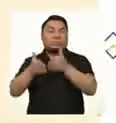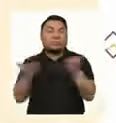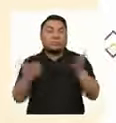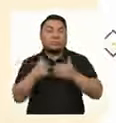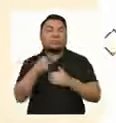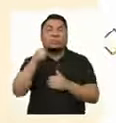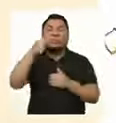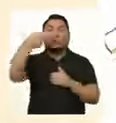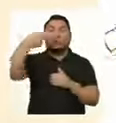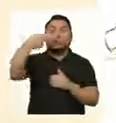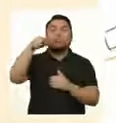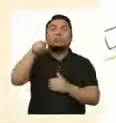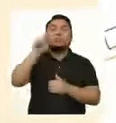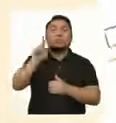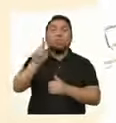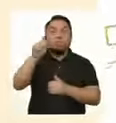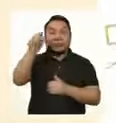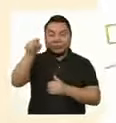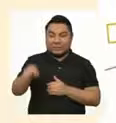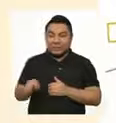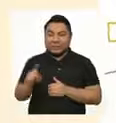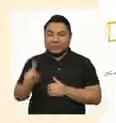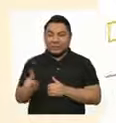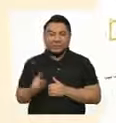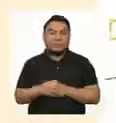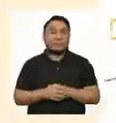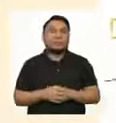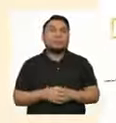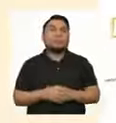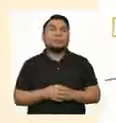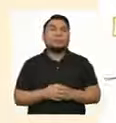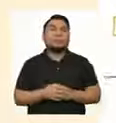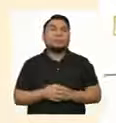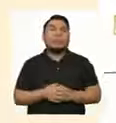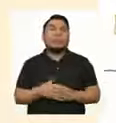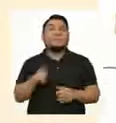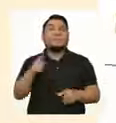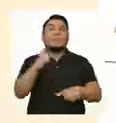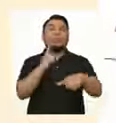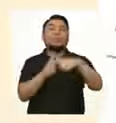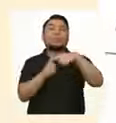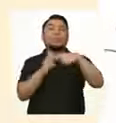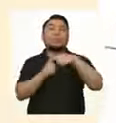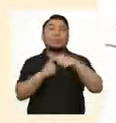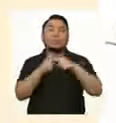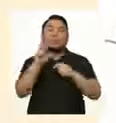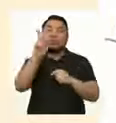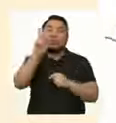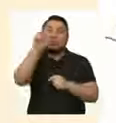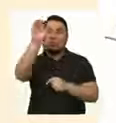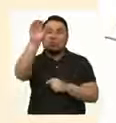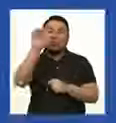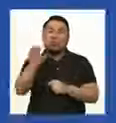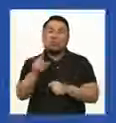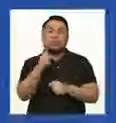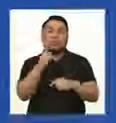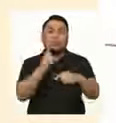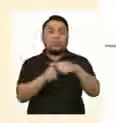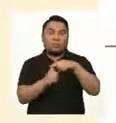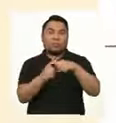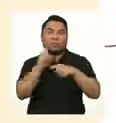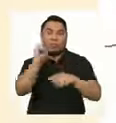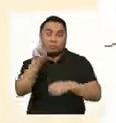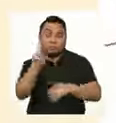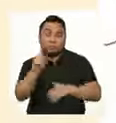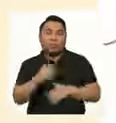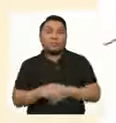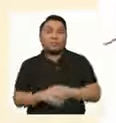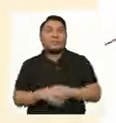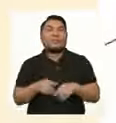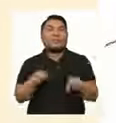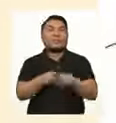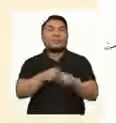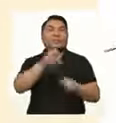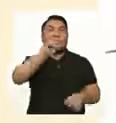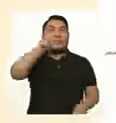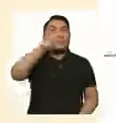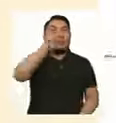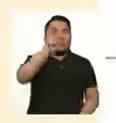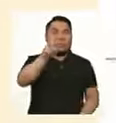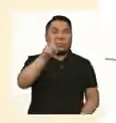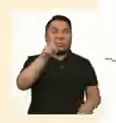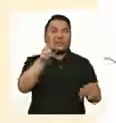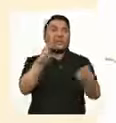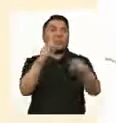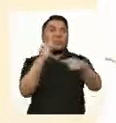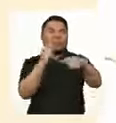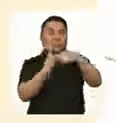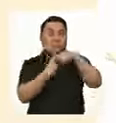1. Coloquemos el valor. La suma de los tres valores es 1. Si 2 décimos más 3 décimos